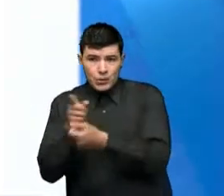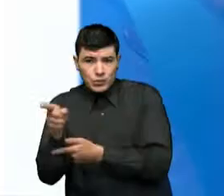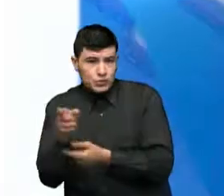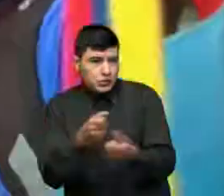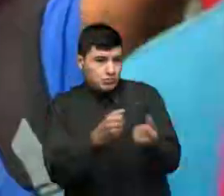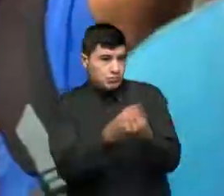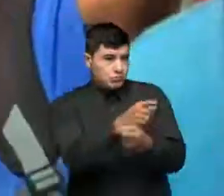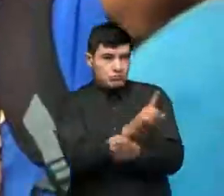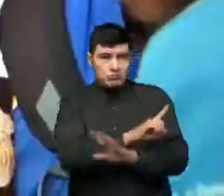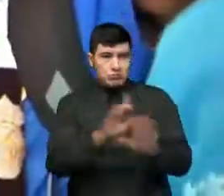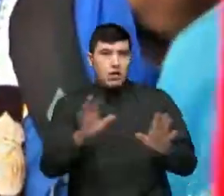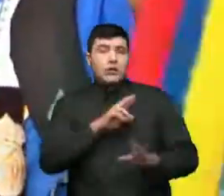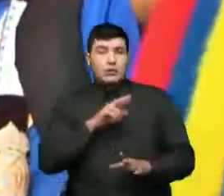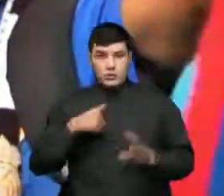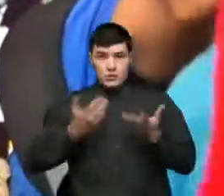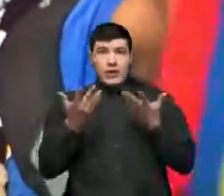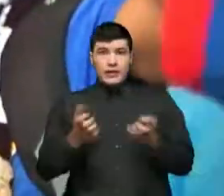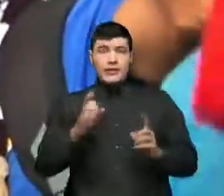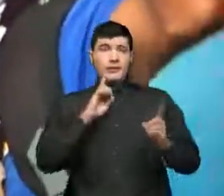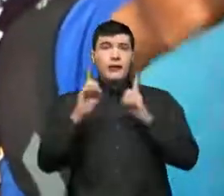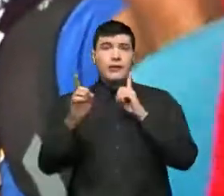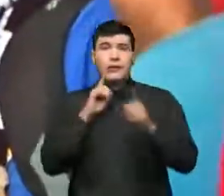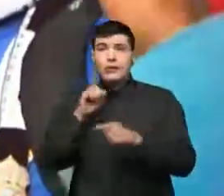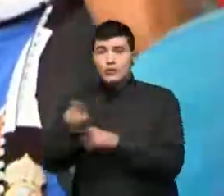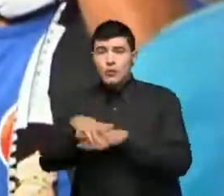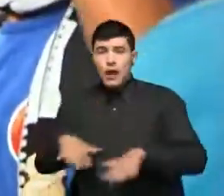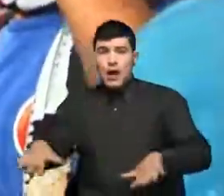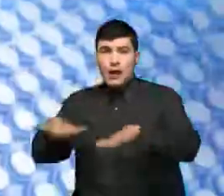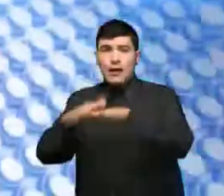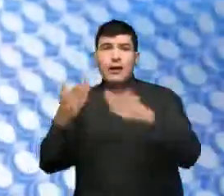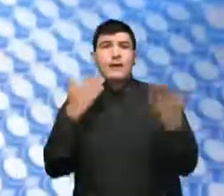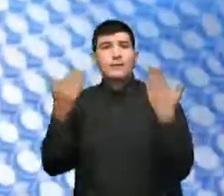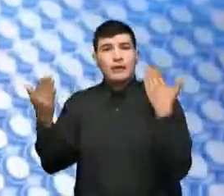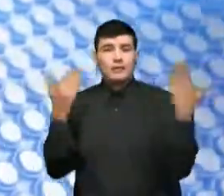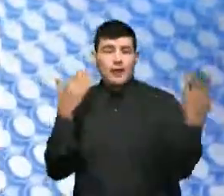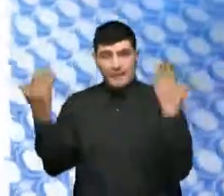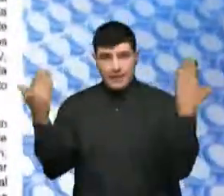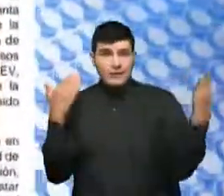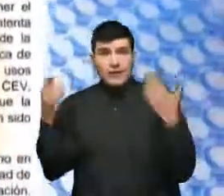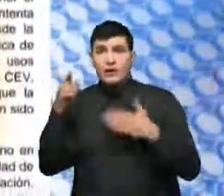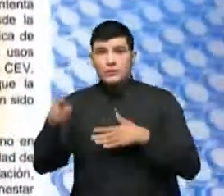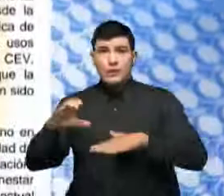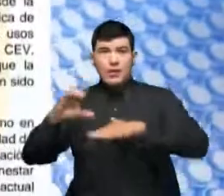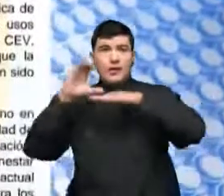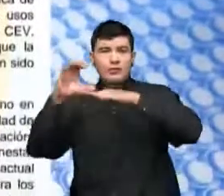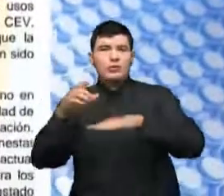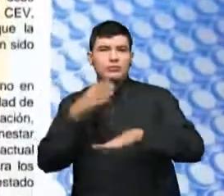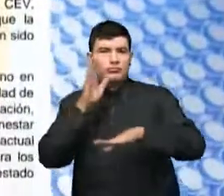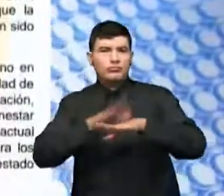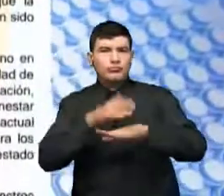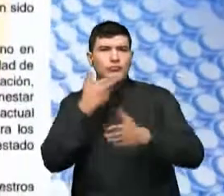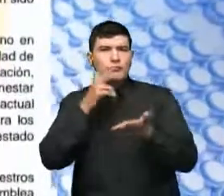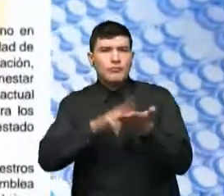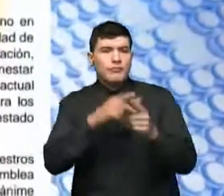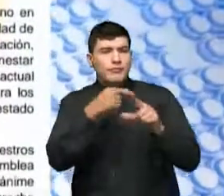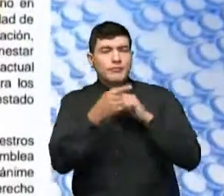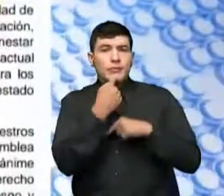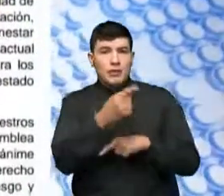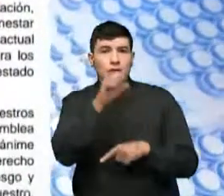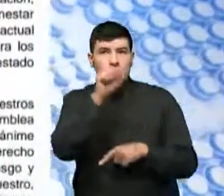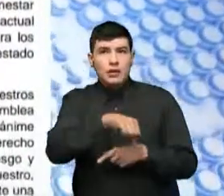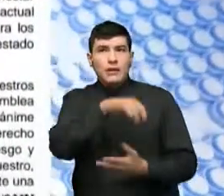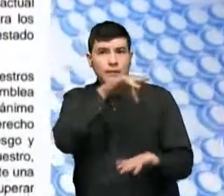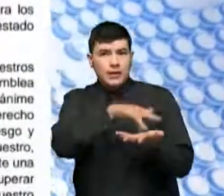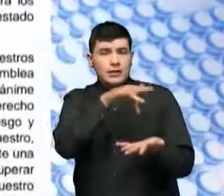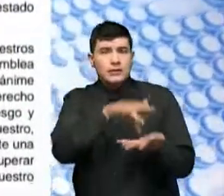y dialogar. La Asociación Campesina del Catatumbo en las últimas horas emitió un comunicado donde manifiestan su participación en